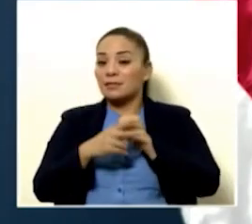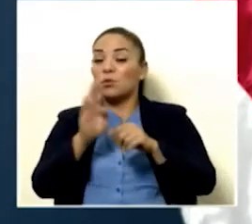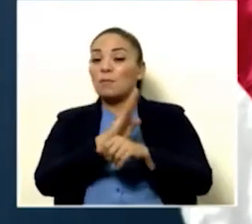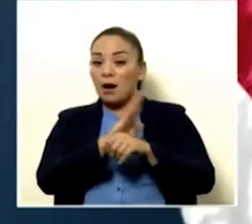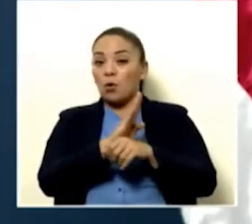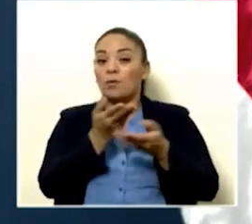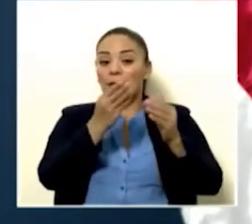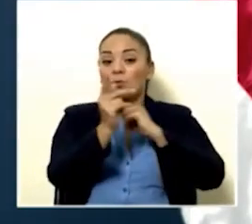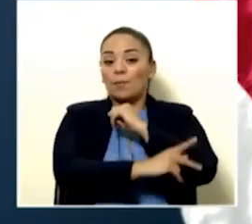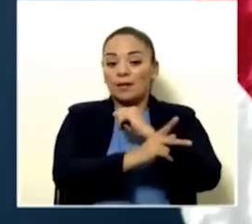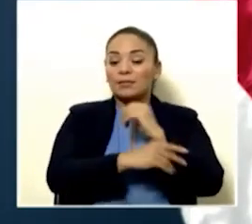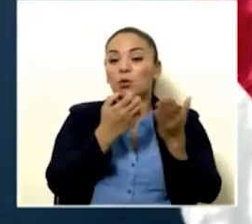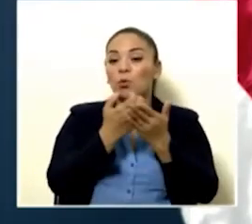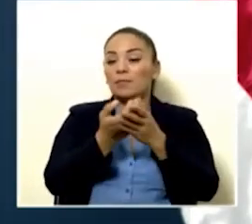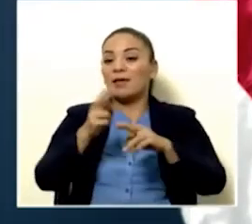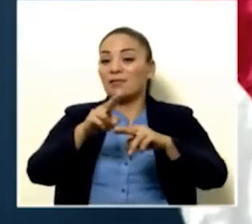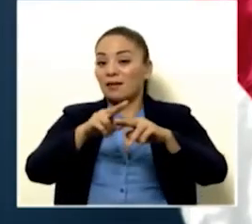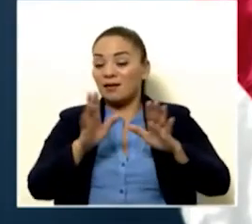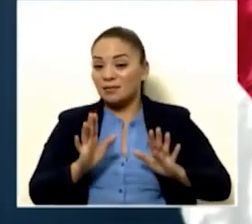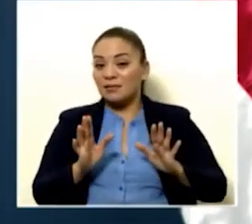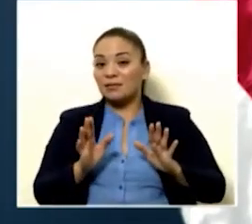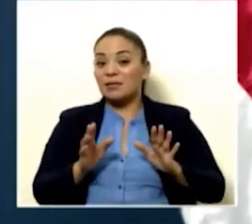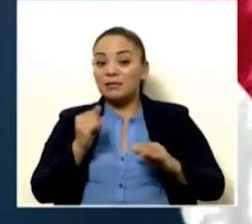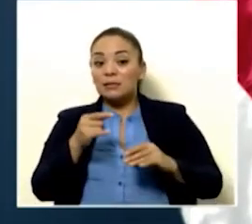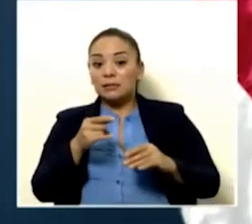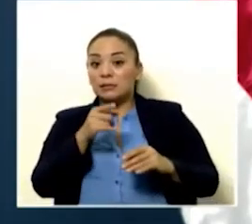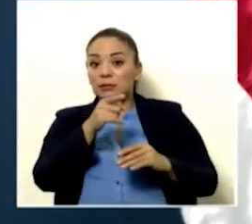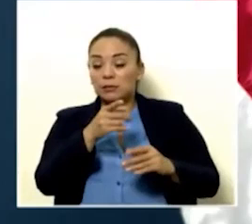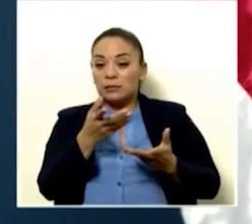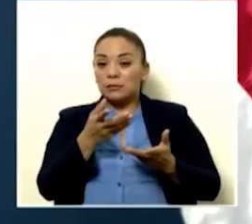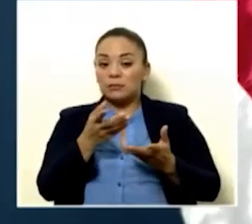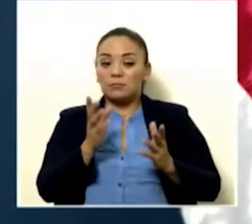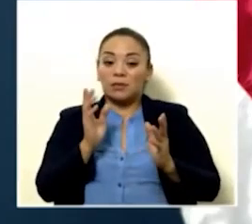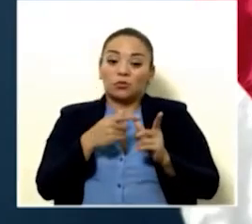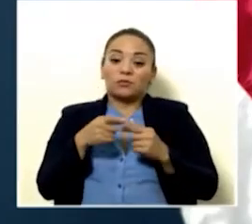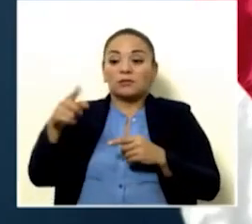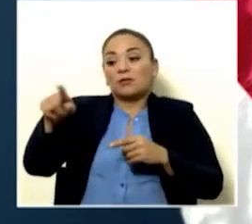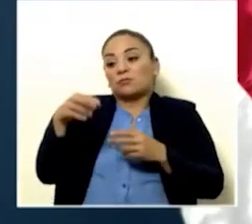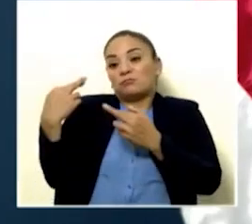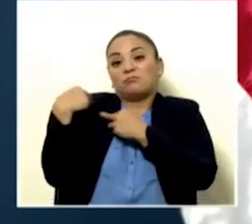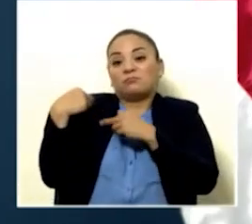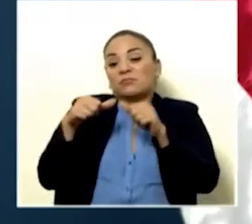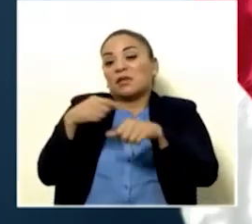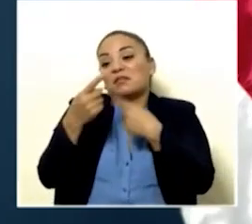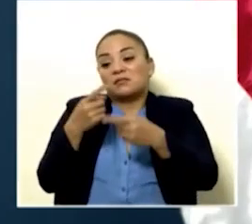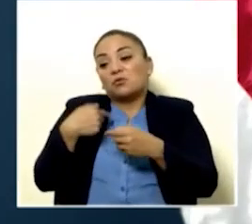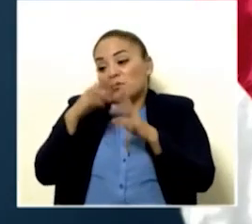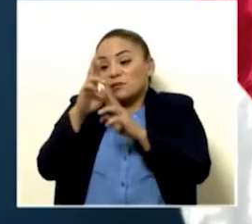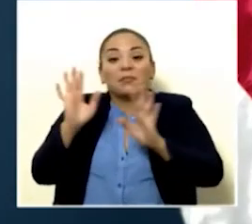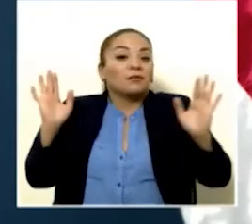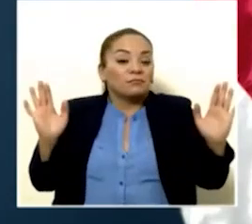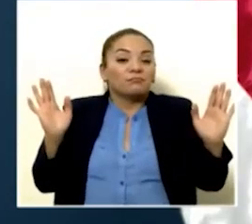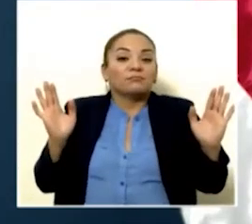está dando al país y la economía de intereses, la responsabilidad es de ellos de seguir diciendo, y yo respeto, ellos